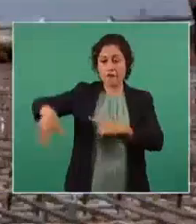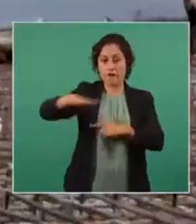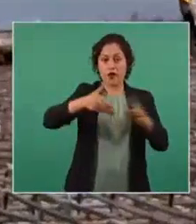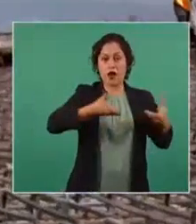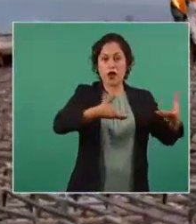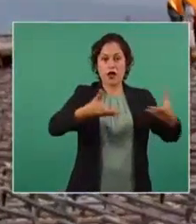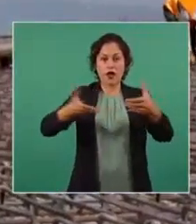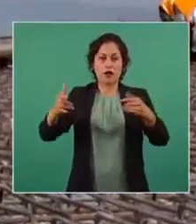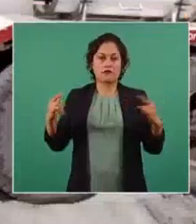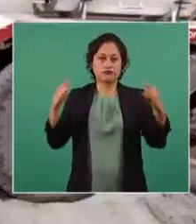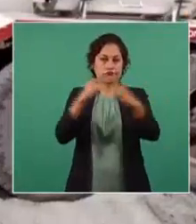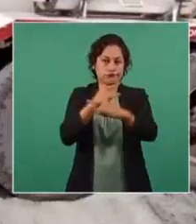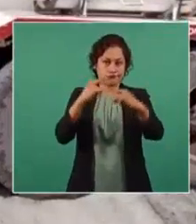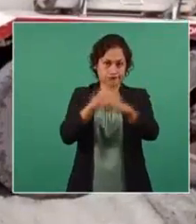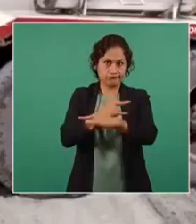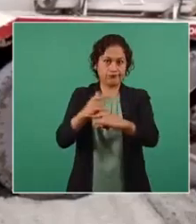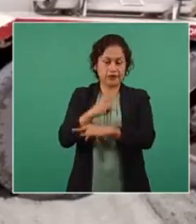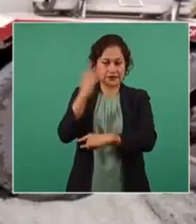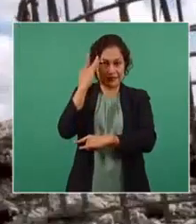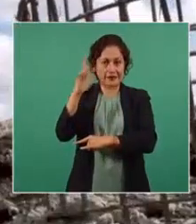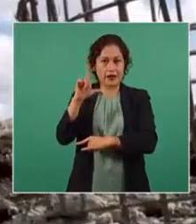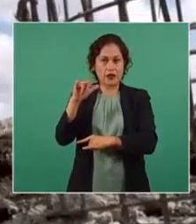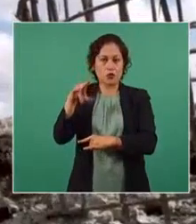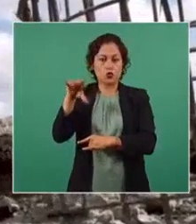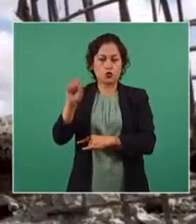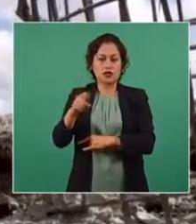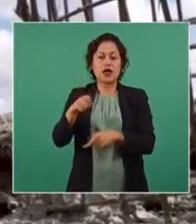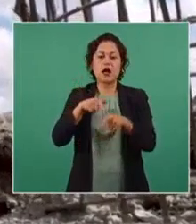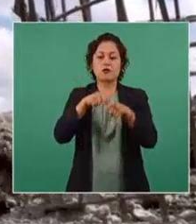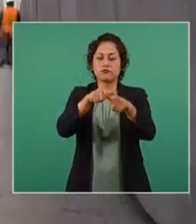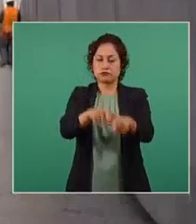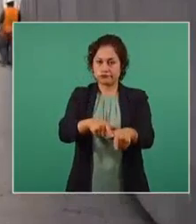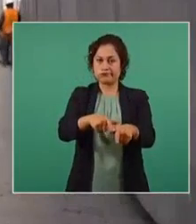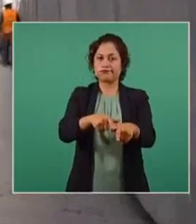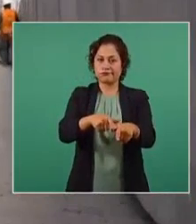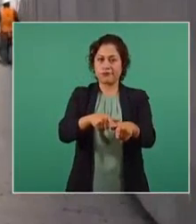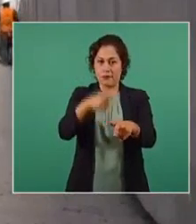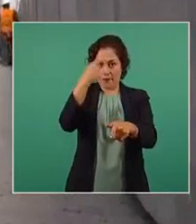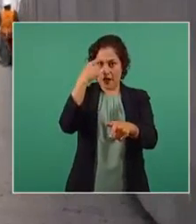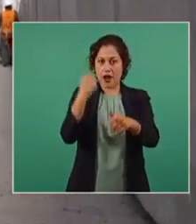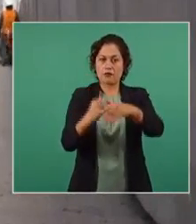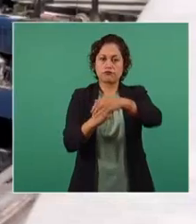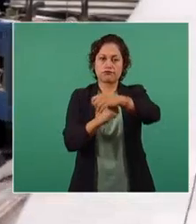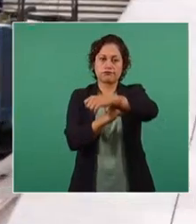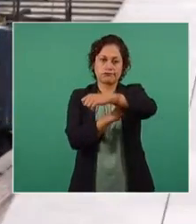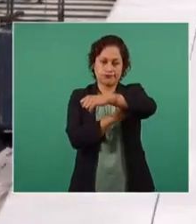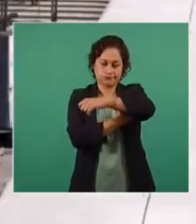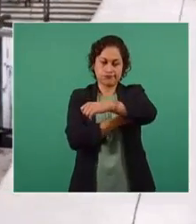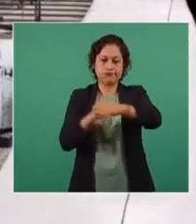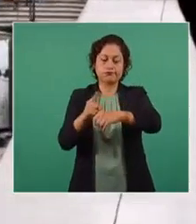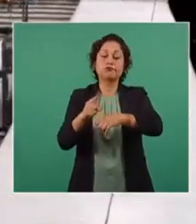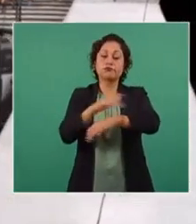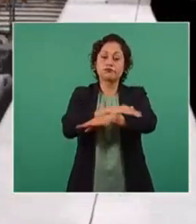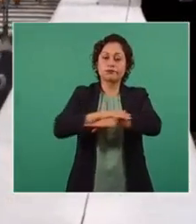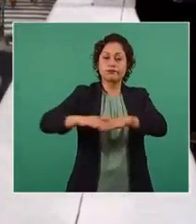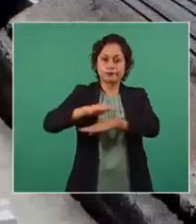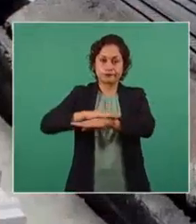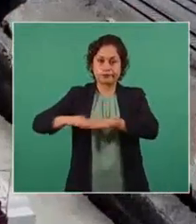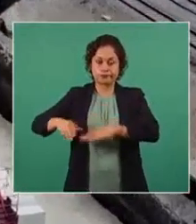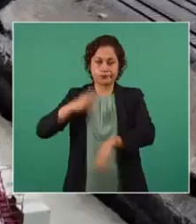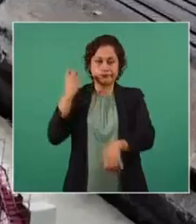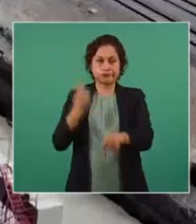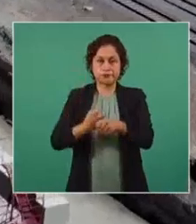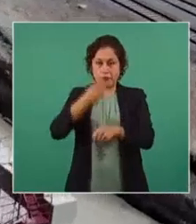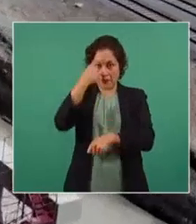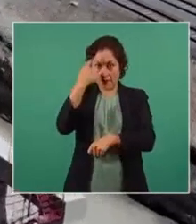Caseta-Tultepec-Santa Lucía se trabaja en las pilas secantes, así como en la colocación de las vigas prefabricadas de concreto que conforman la estructura para el